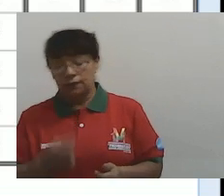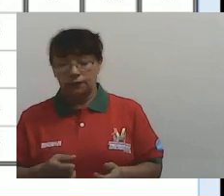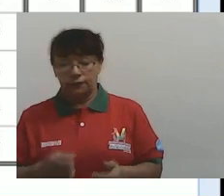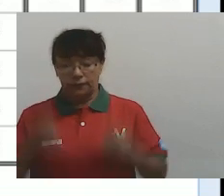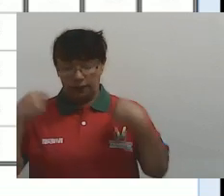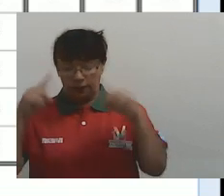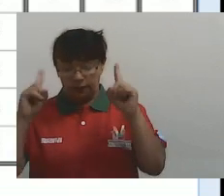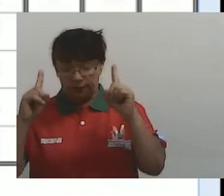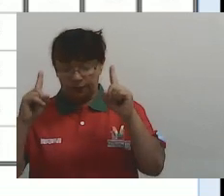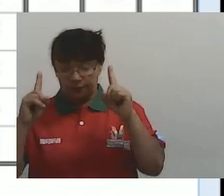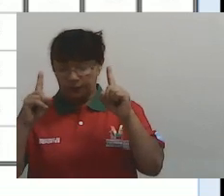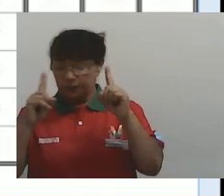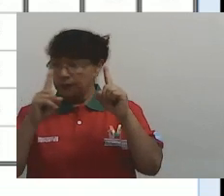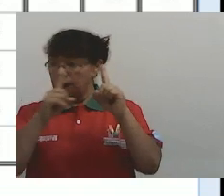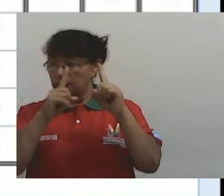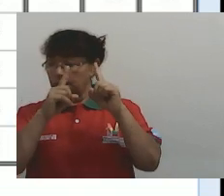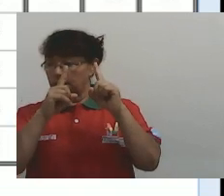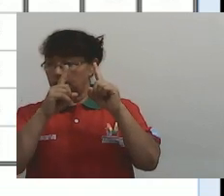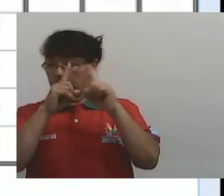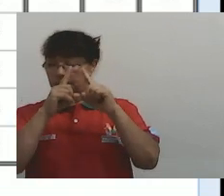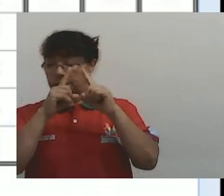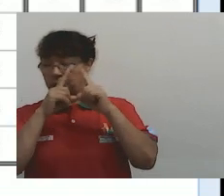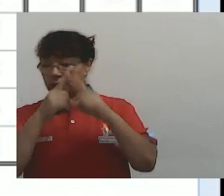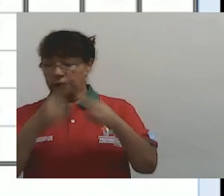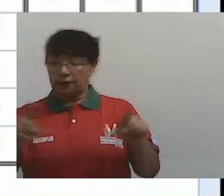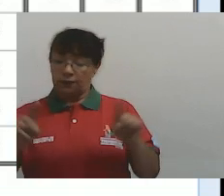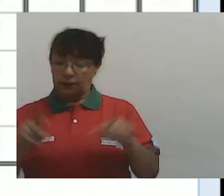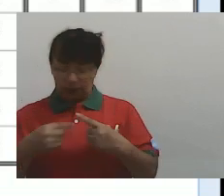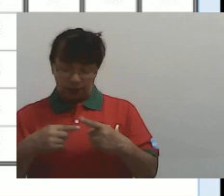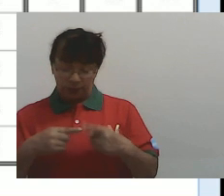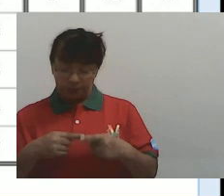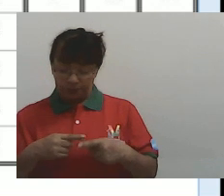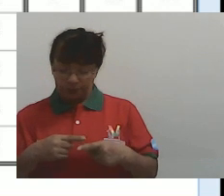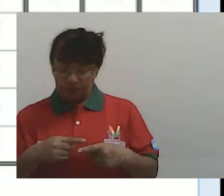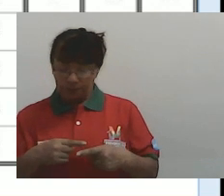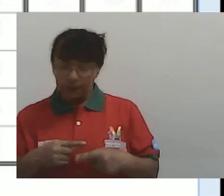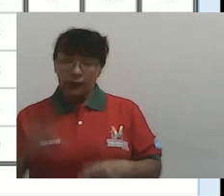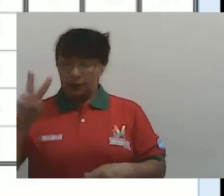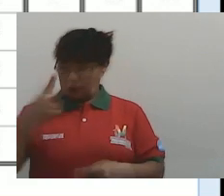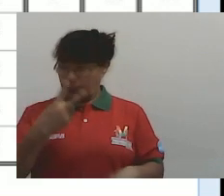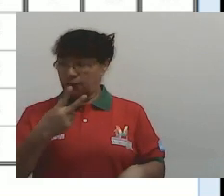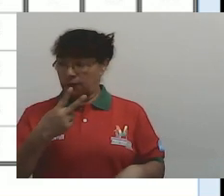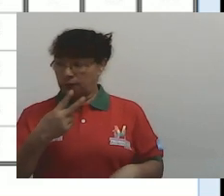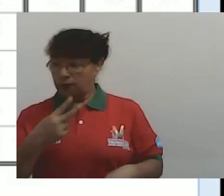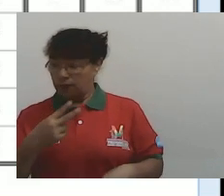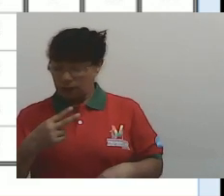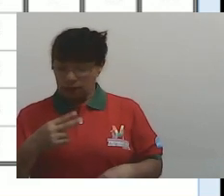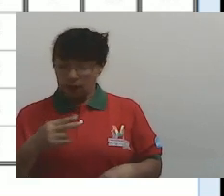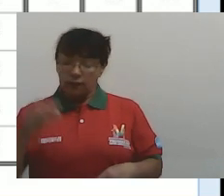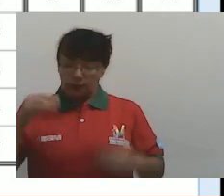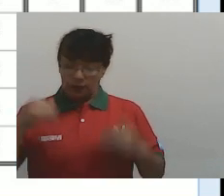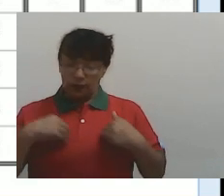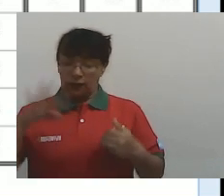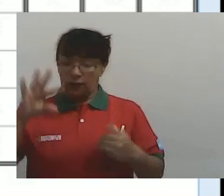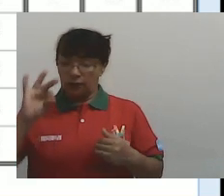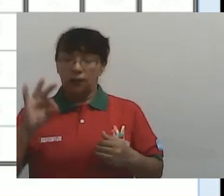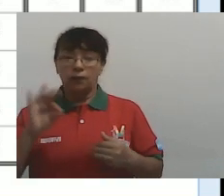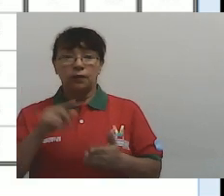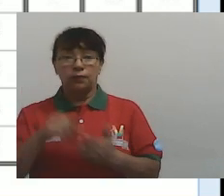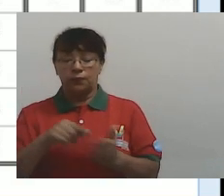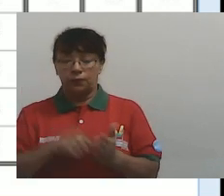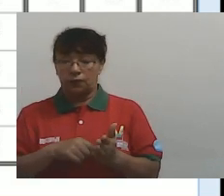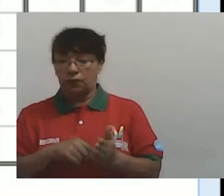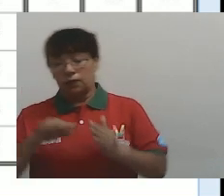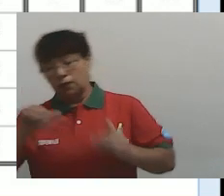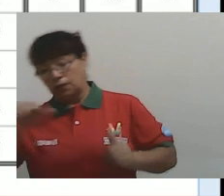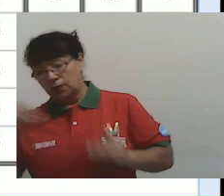de relevo de vallas, como ha ganado, tiene 10 puntos. El segundo tiene 9 puntos, es el Mariscal Sucre,